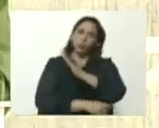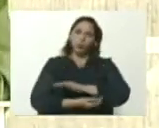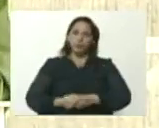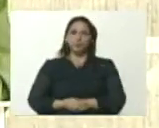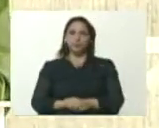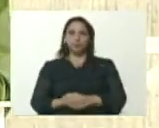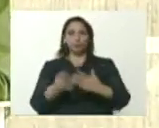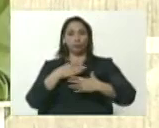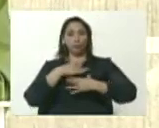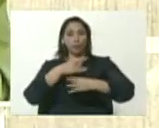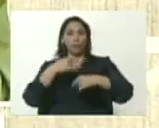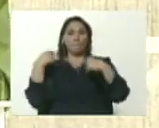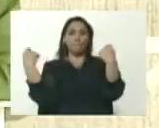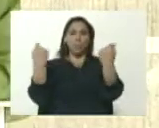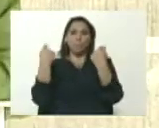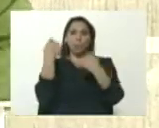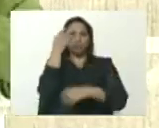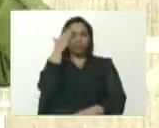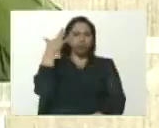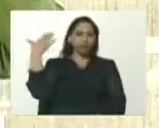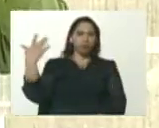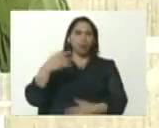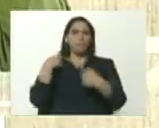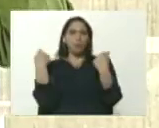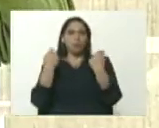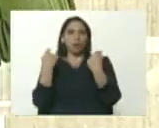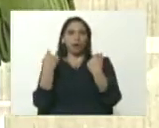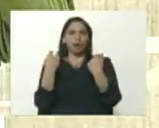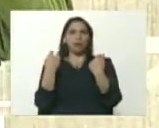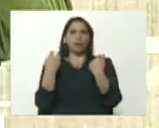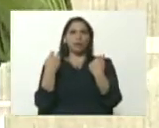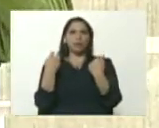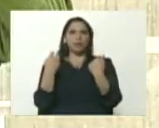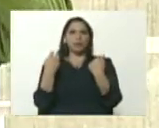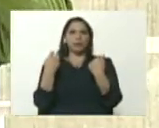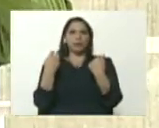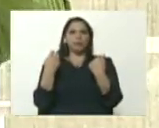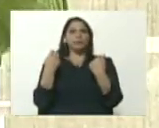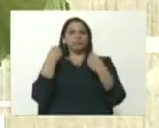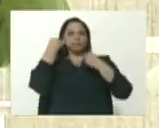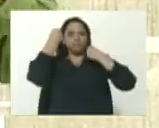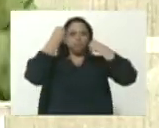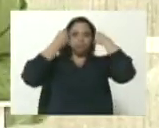los intereses populares, de los sueños populares, de los anhelos, aspiraciones